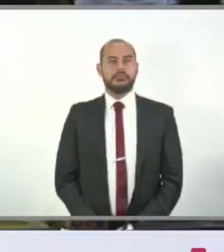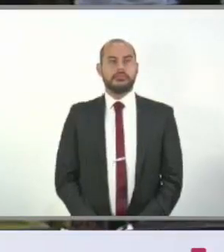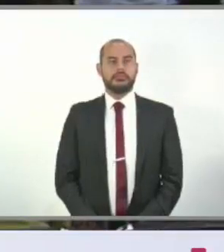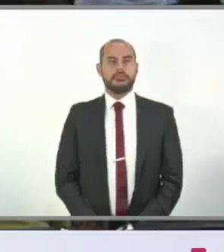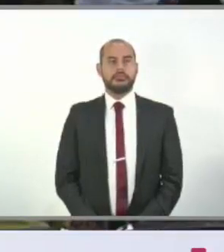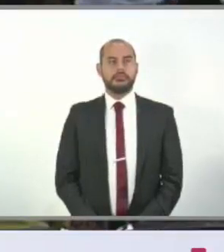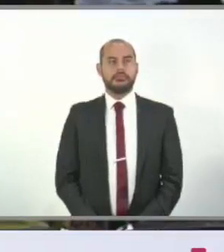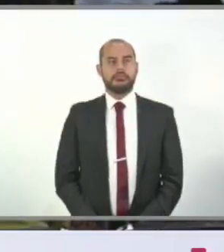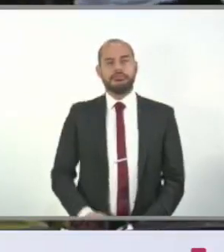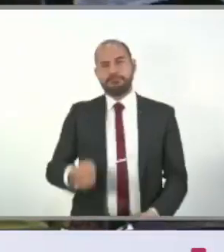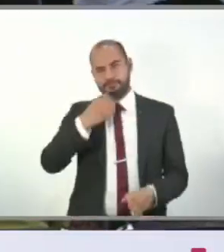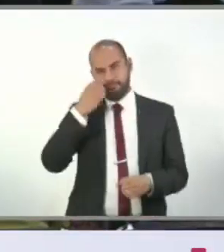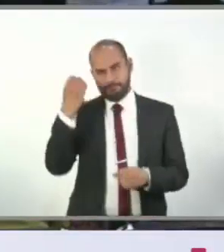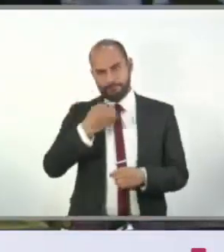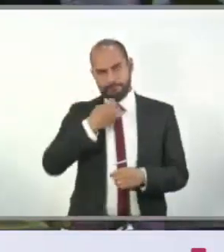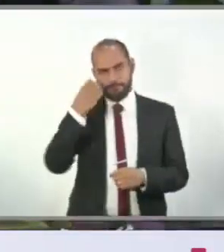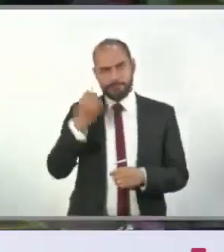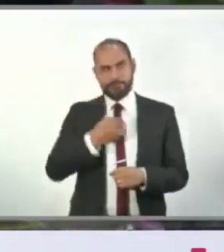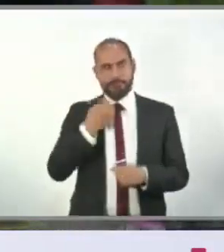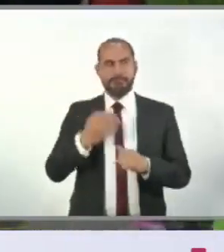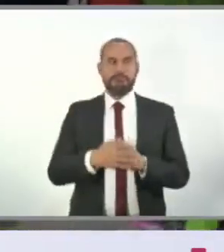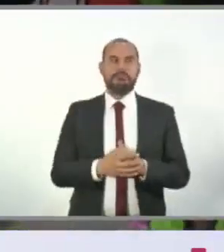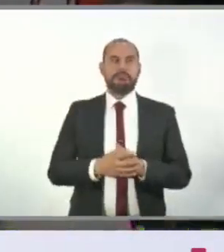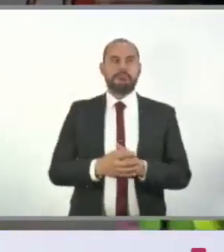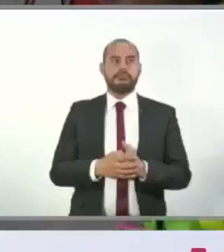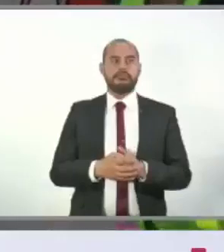Oremos. Nos ponemos de pie.